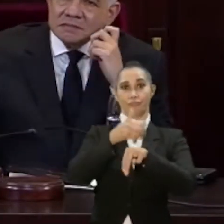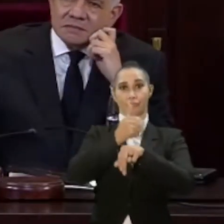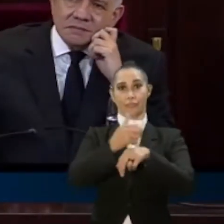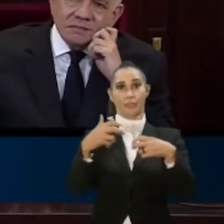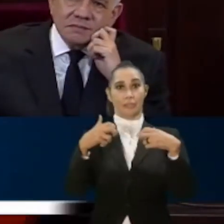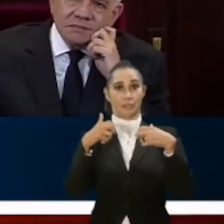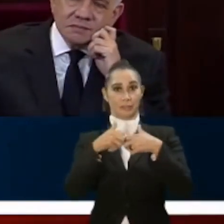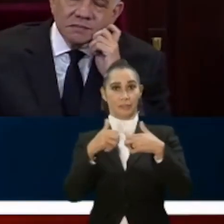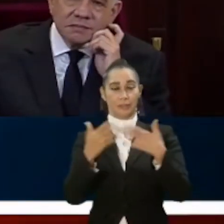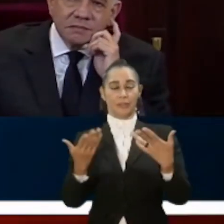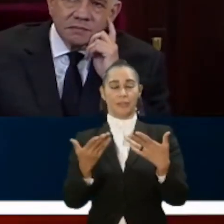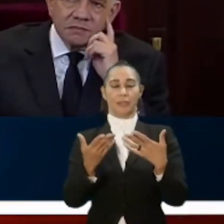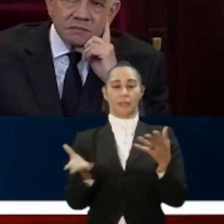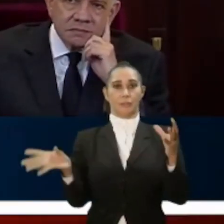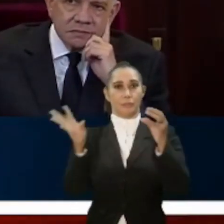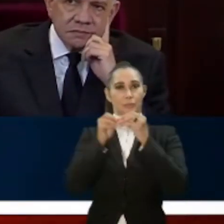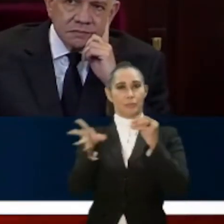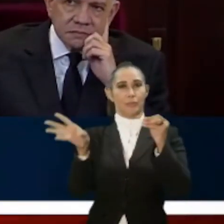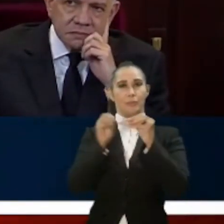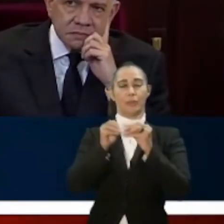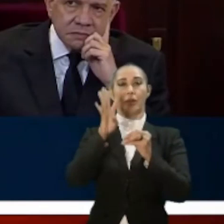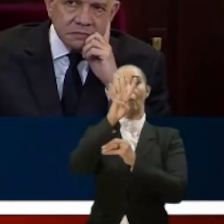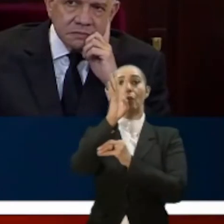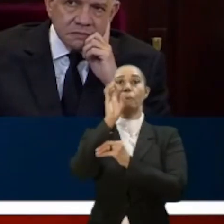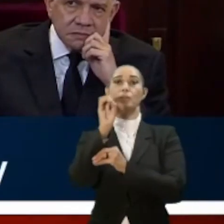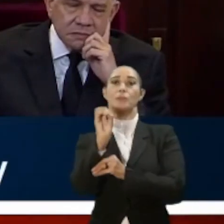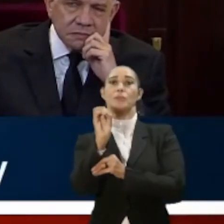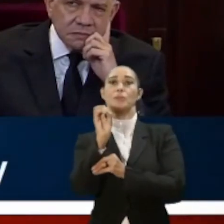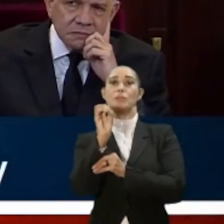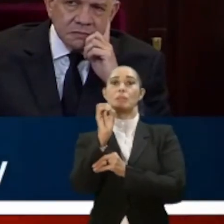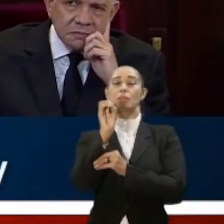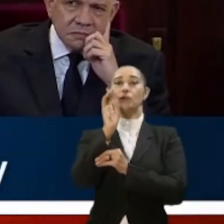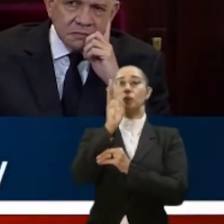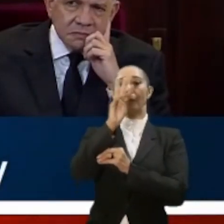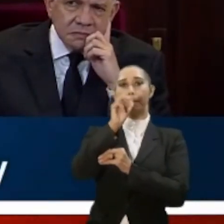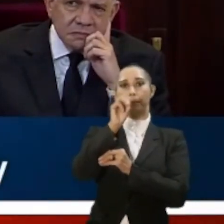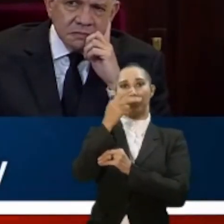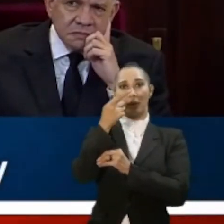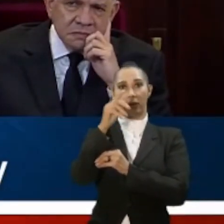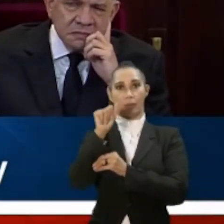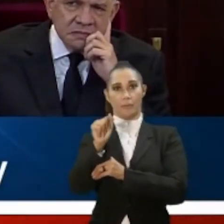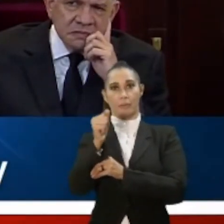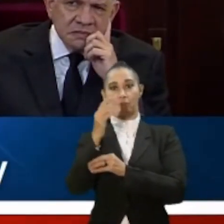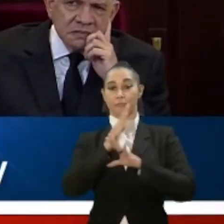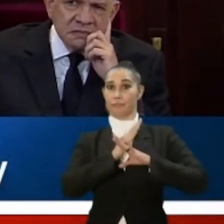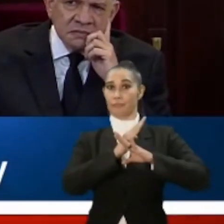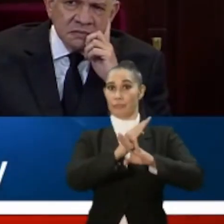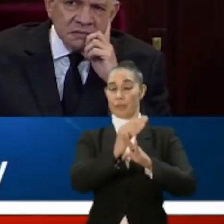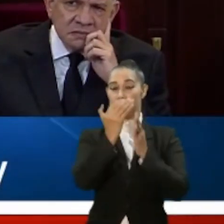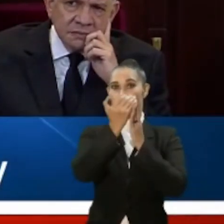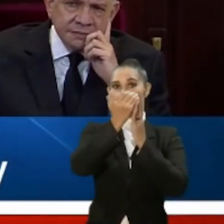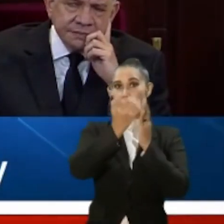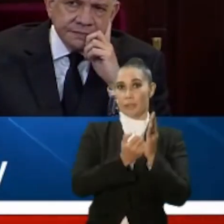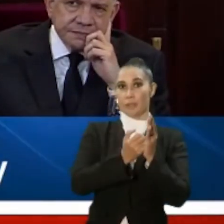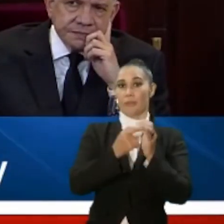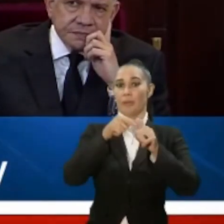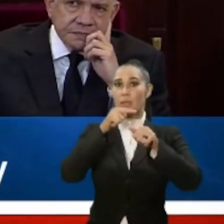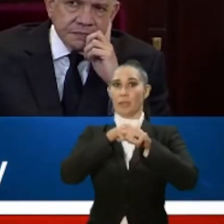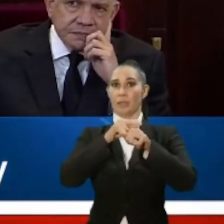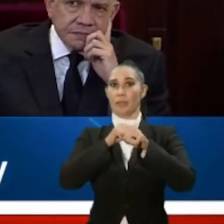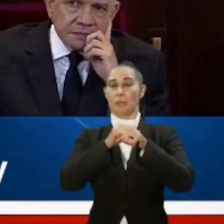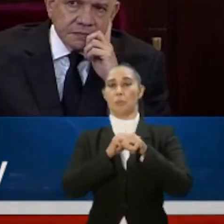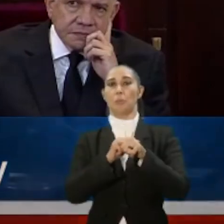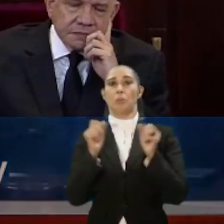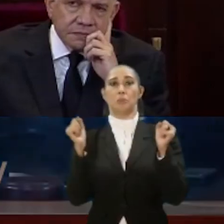de generación, que sumarán cerca de 400 megawatts más para evitar déficit de generación en las épocas de verano